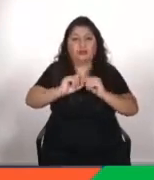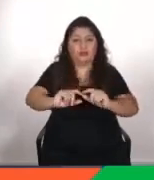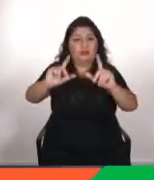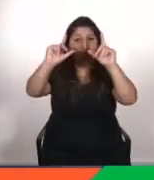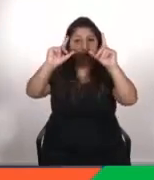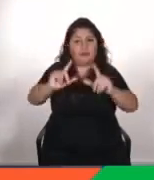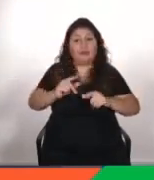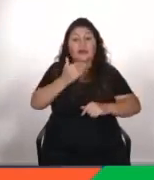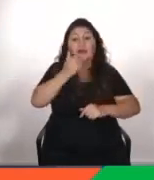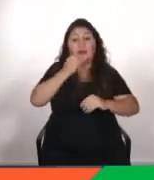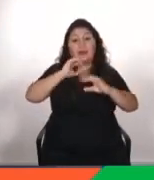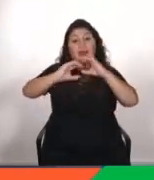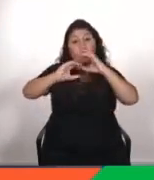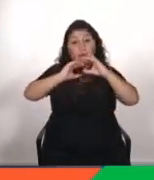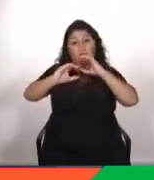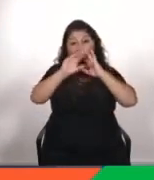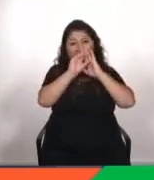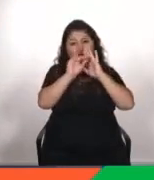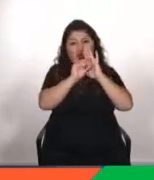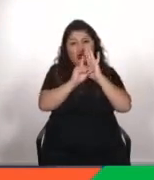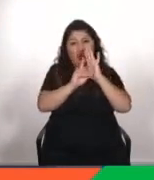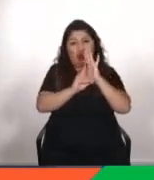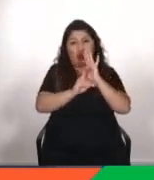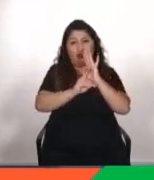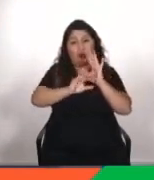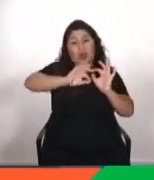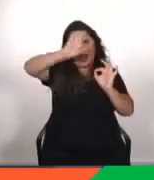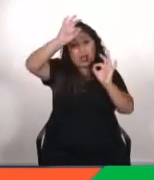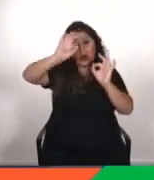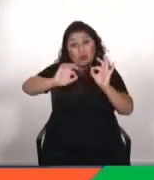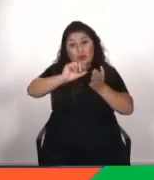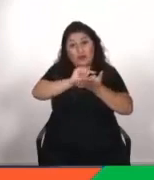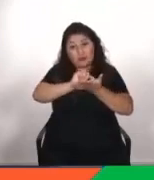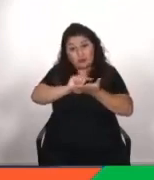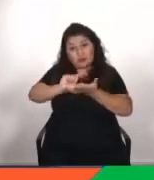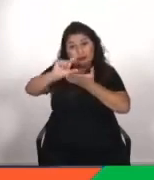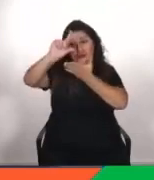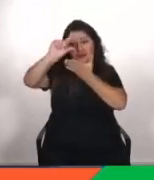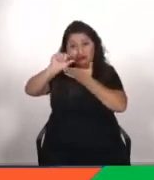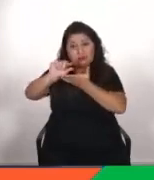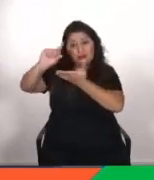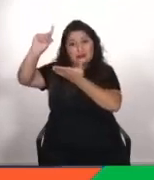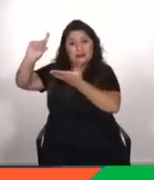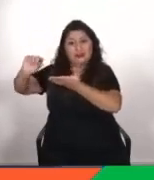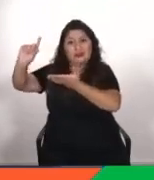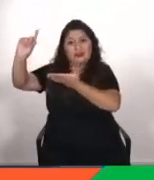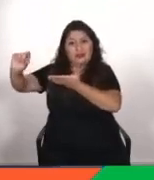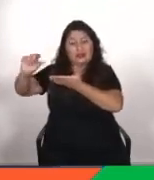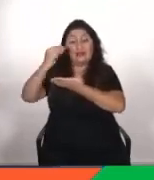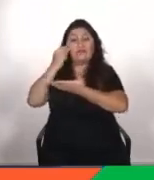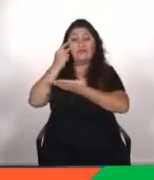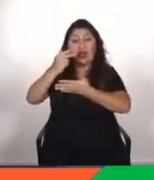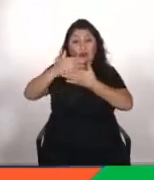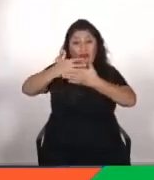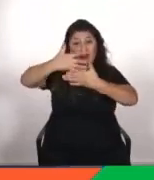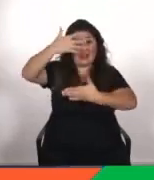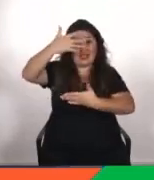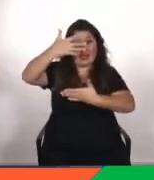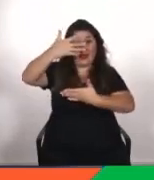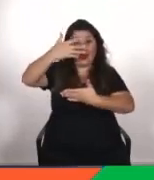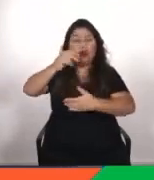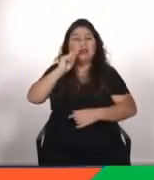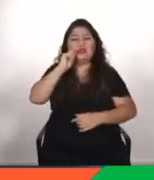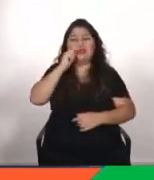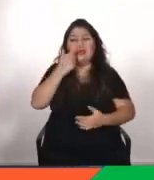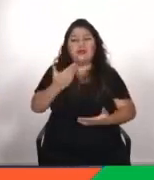es la comunicación de los datos. Todas estas curvas y estos números que vemos en los periódicos significan que, de